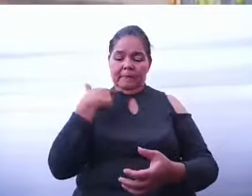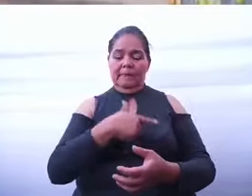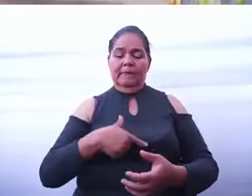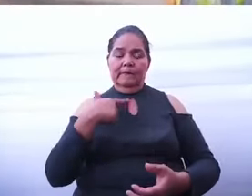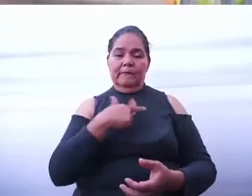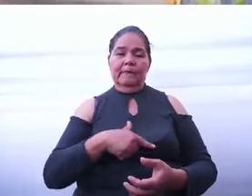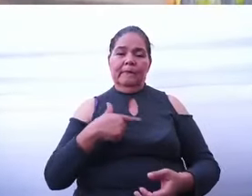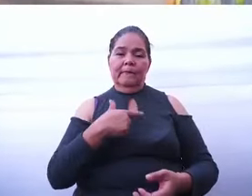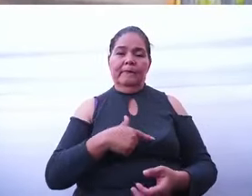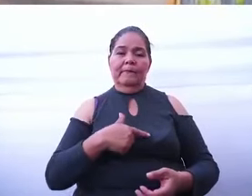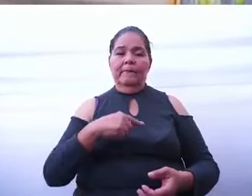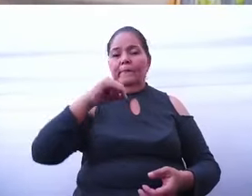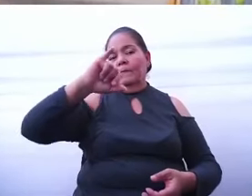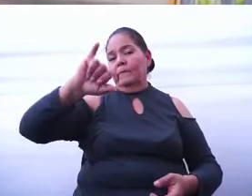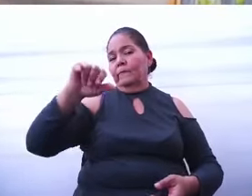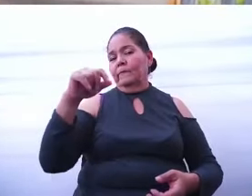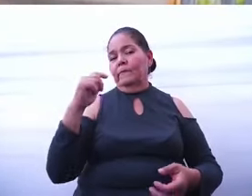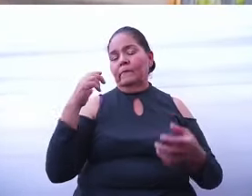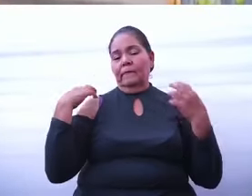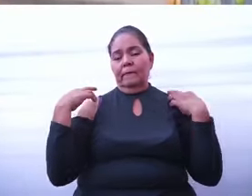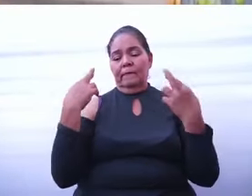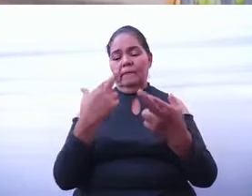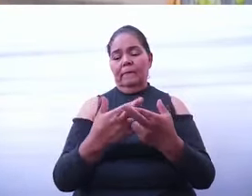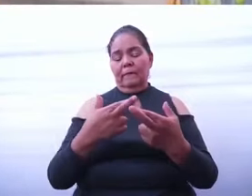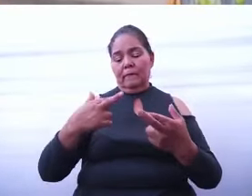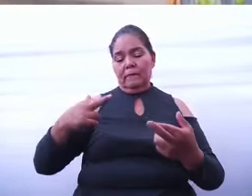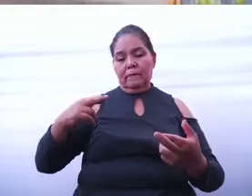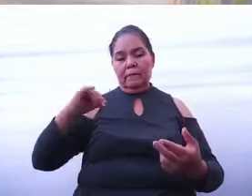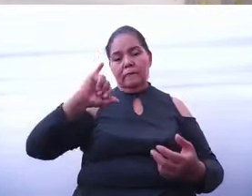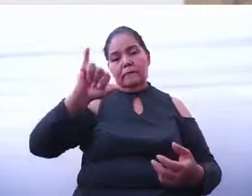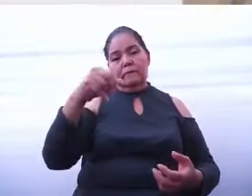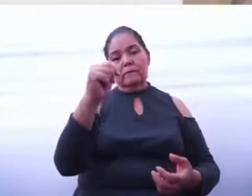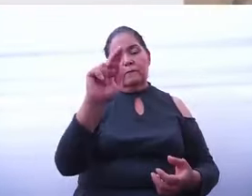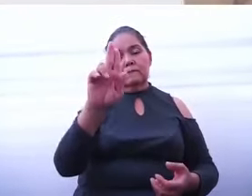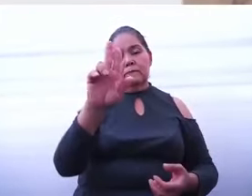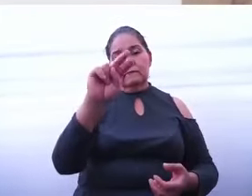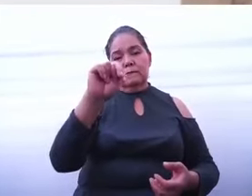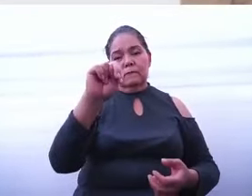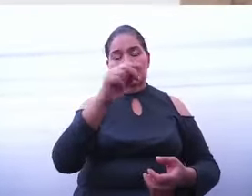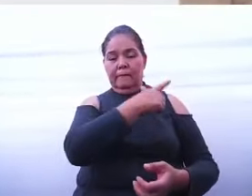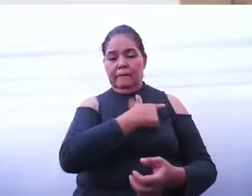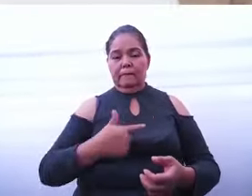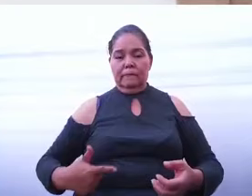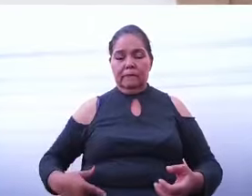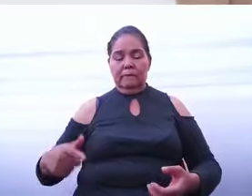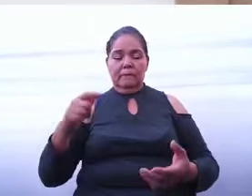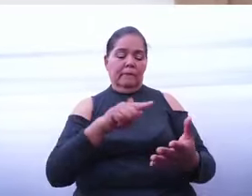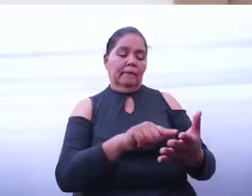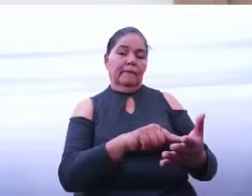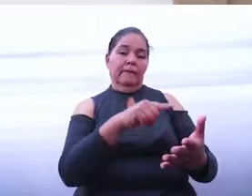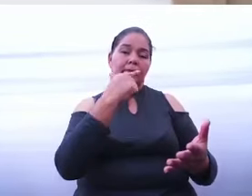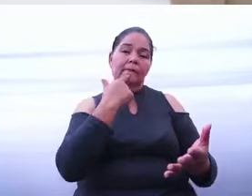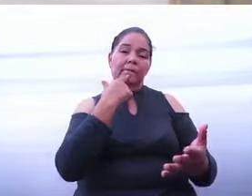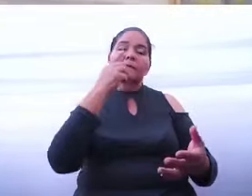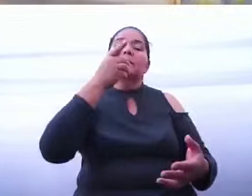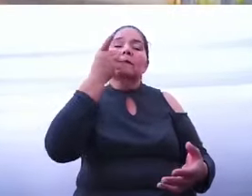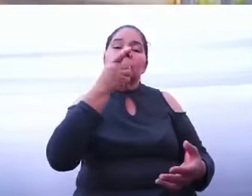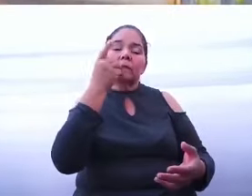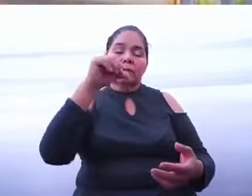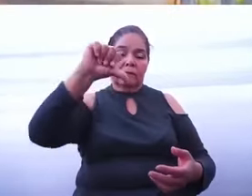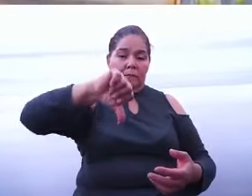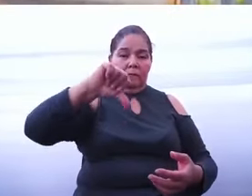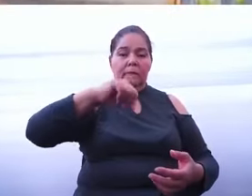a Juan Miguel Ramírez, nuestro presidente municipal de Celaya, y decirte que aquí en